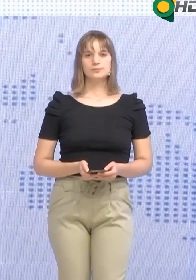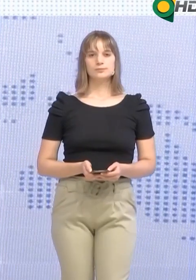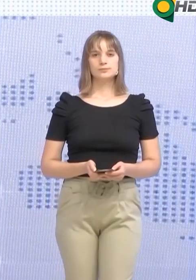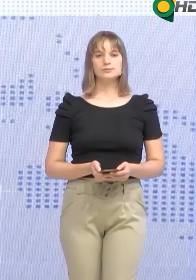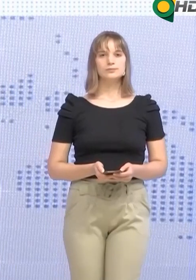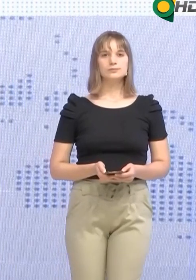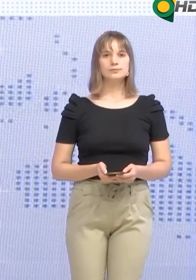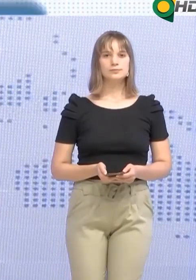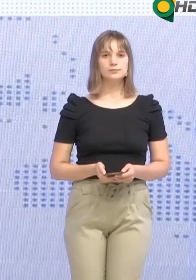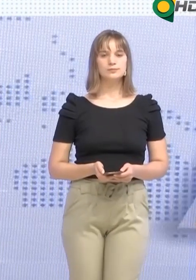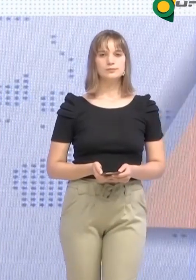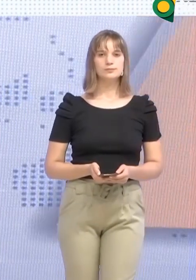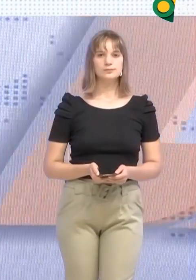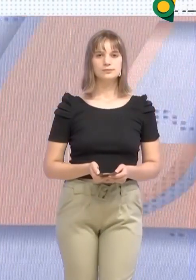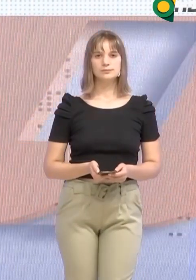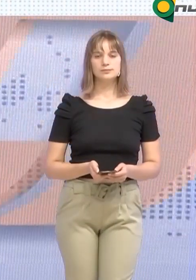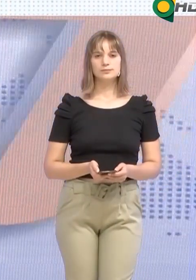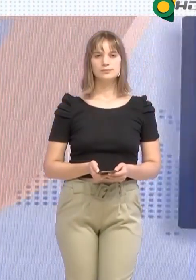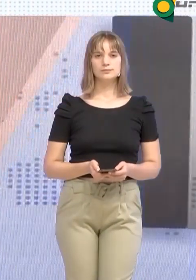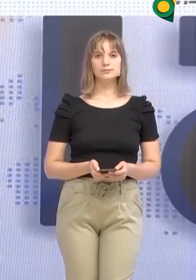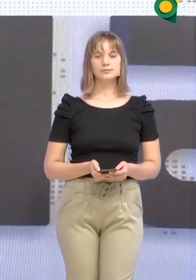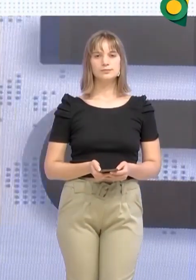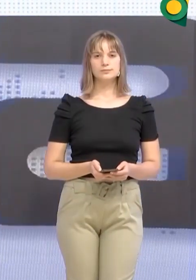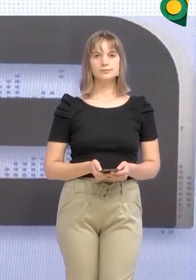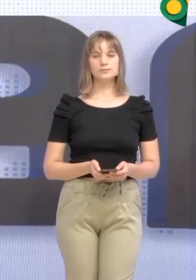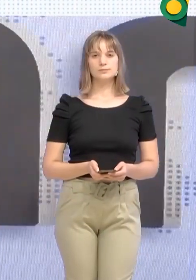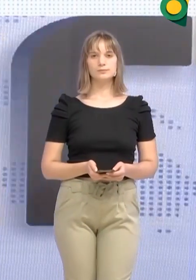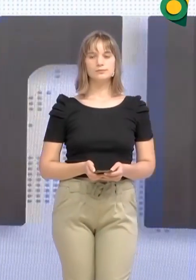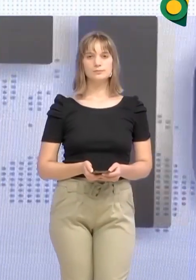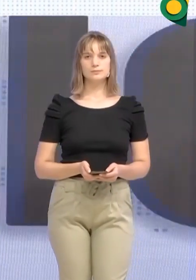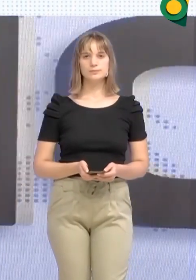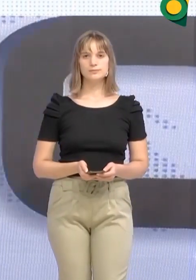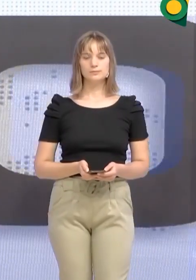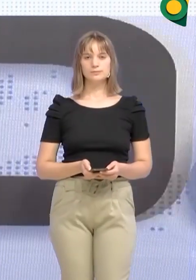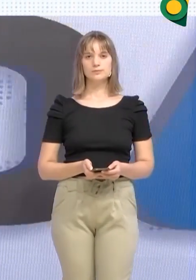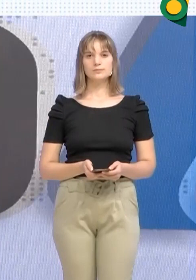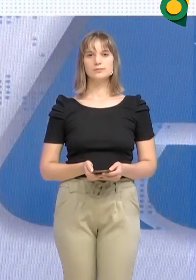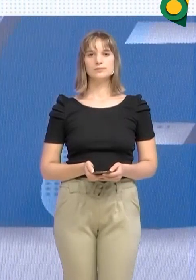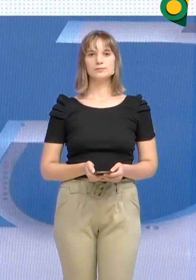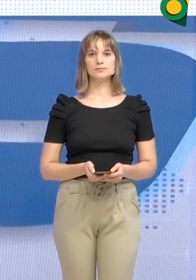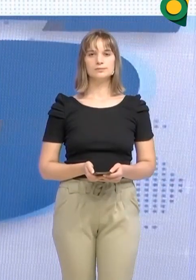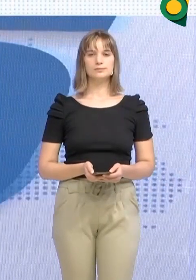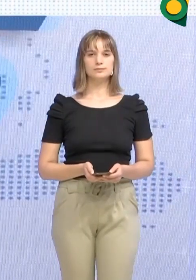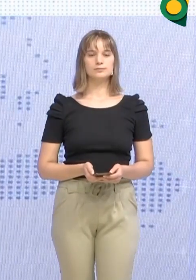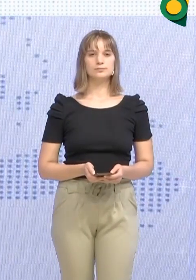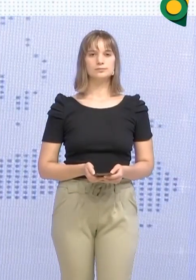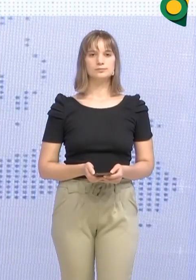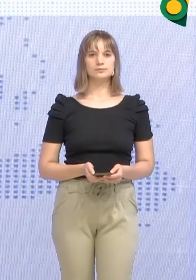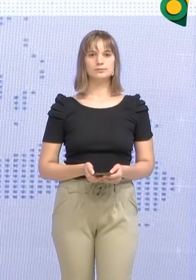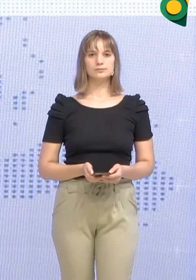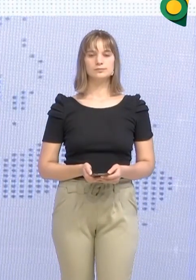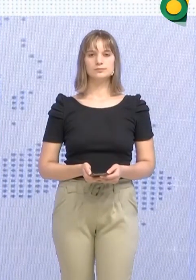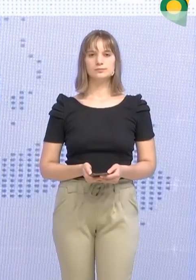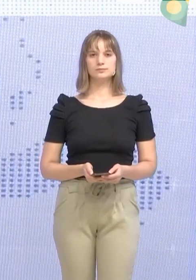esa plata no queda depositada en la cuenta, sino que en forma también casi inmediata o en un breve plazo, la